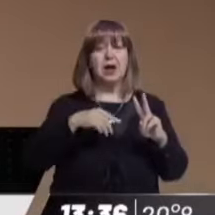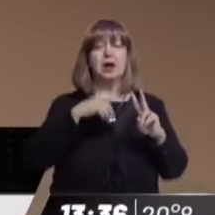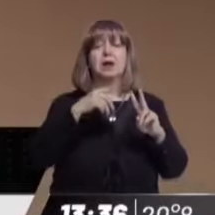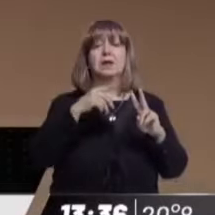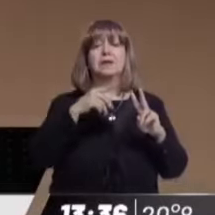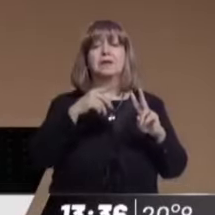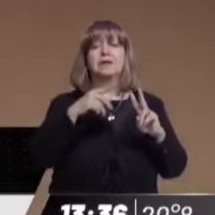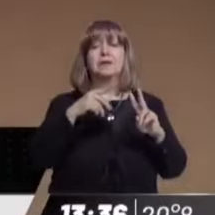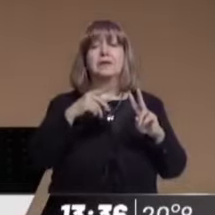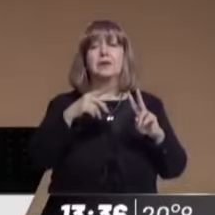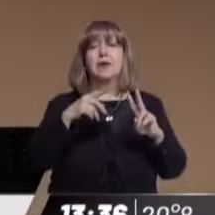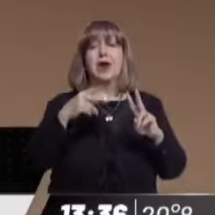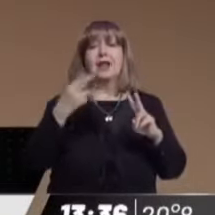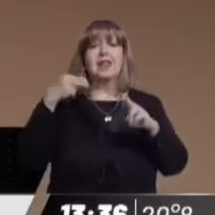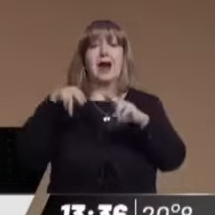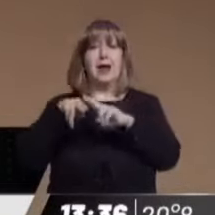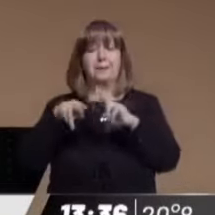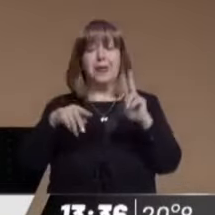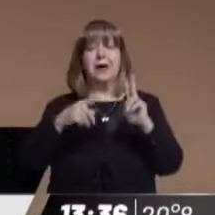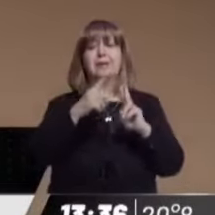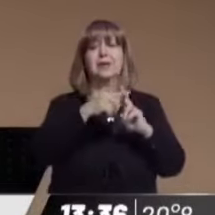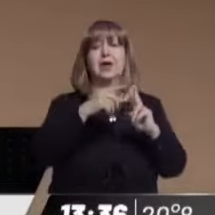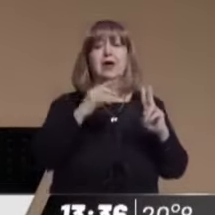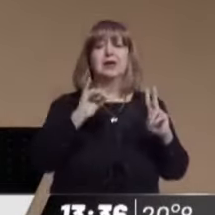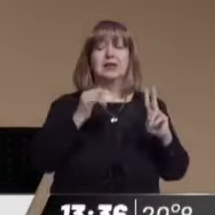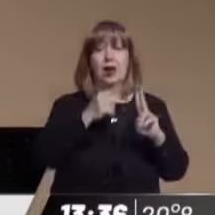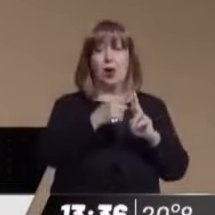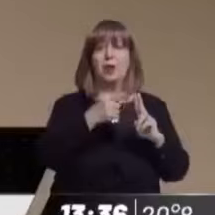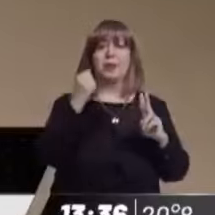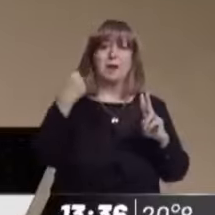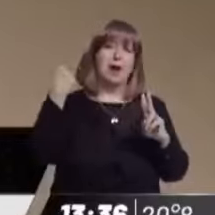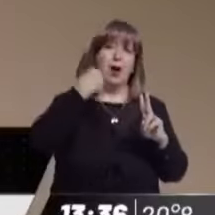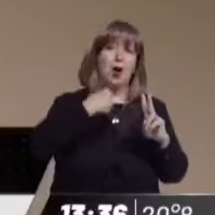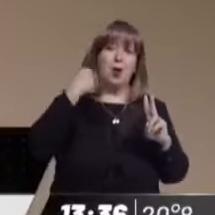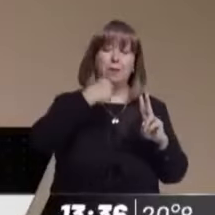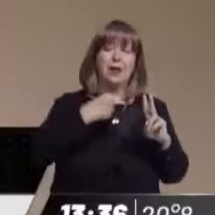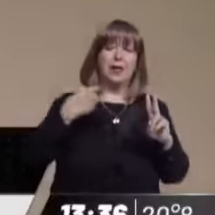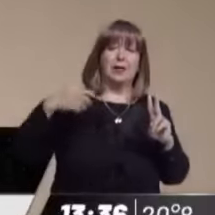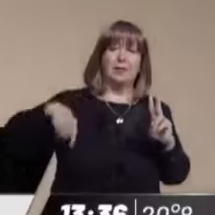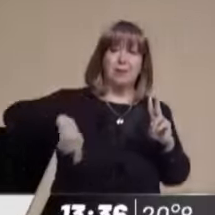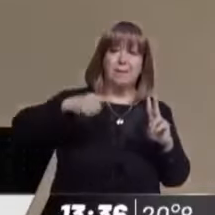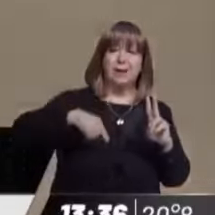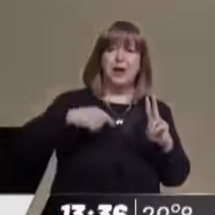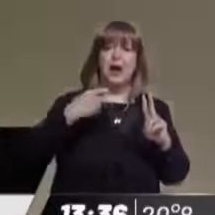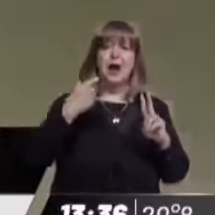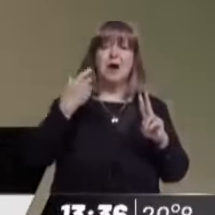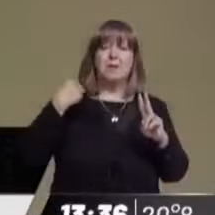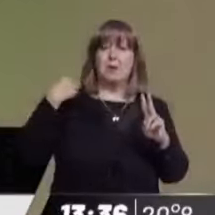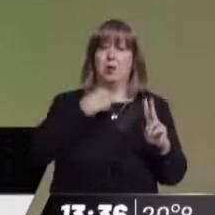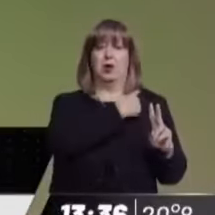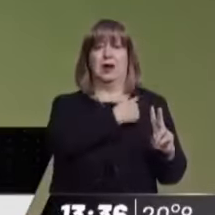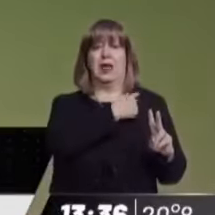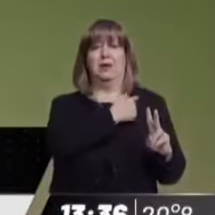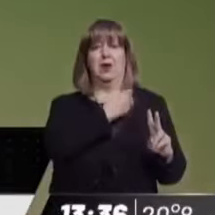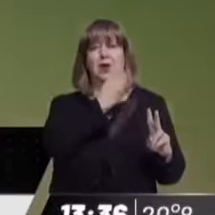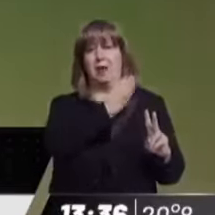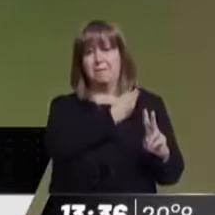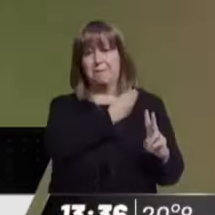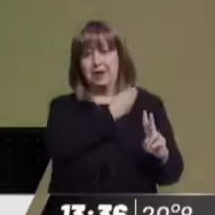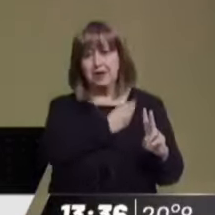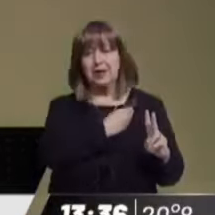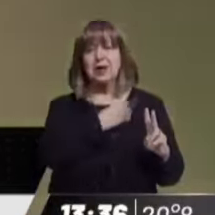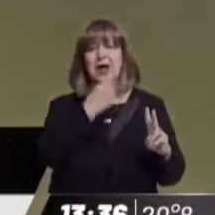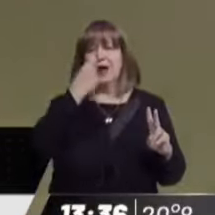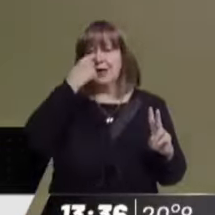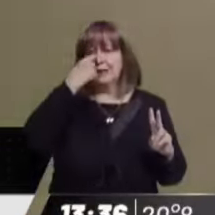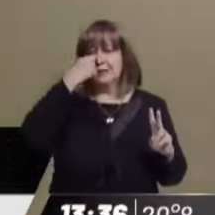inmediata en terapia intensiva El joven también fue atacado con vehemencia presentó fractura de clavícula tabique nasal